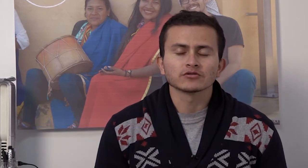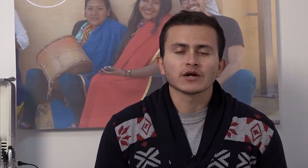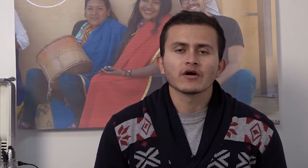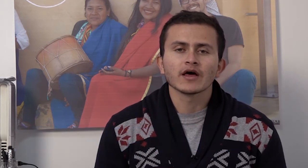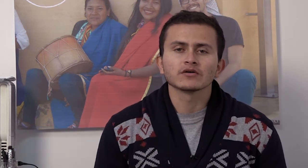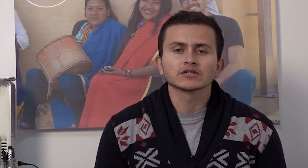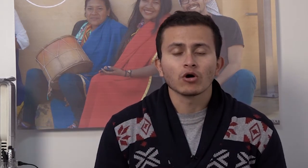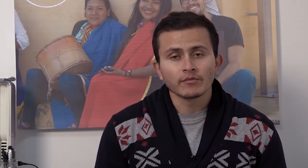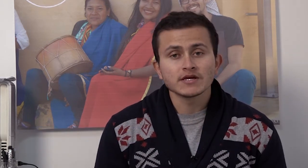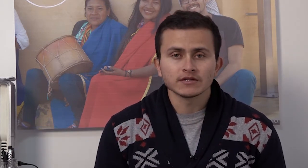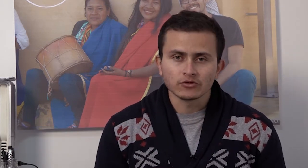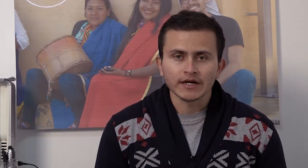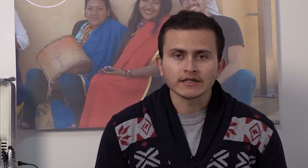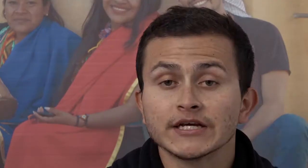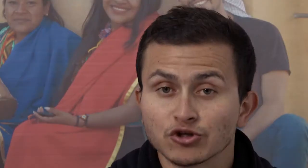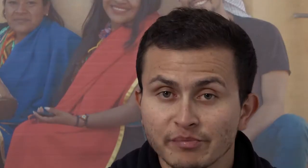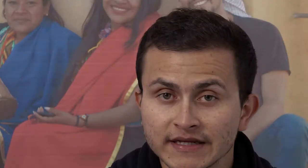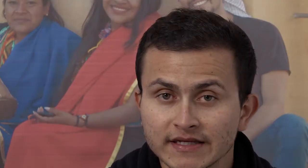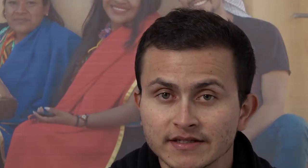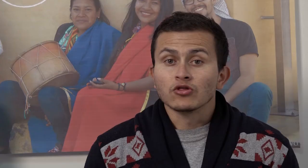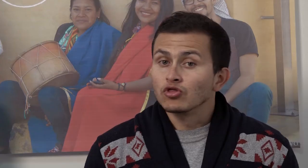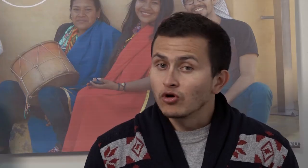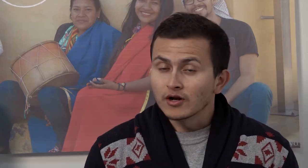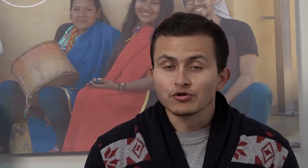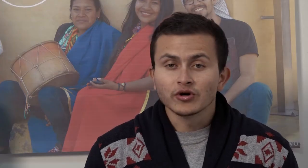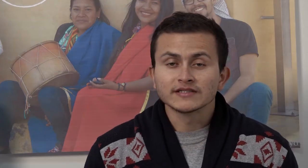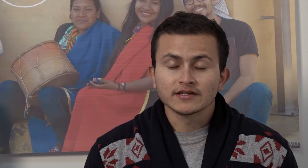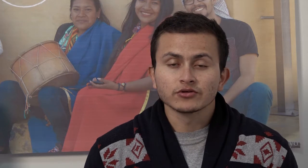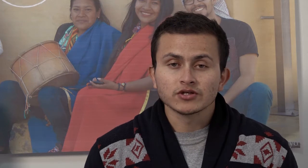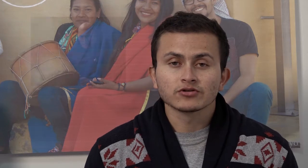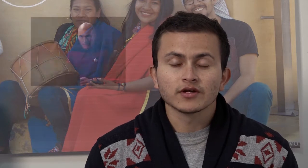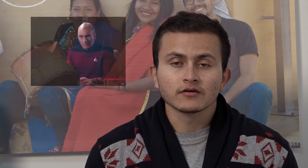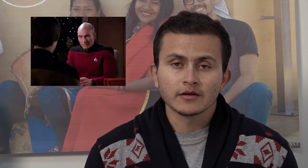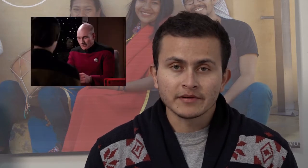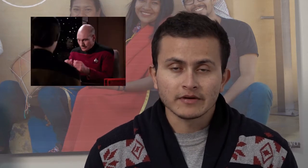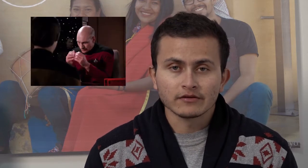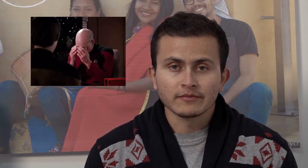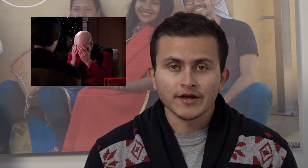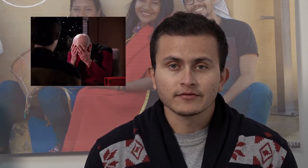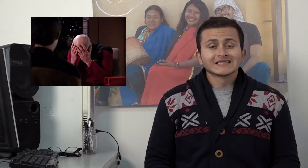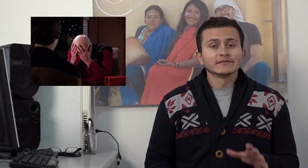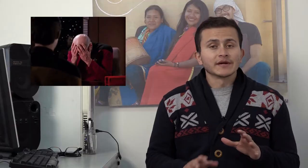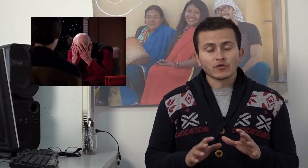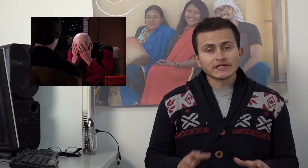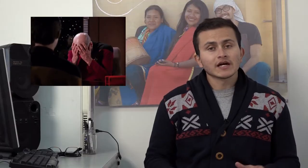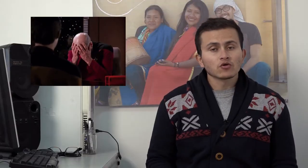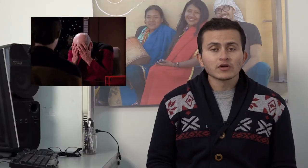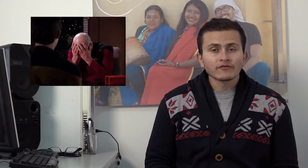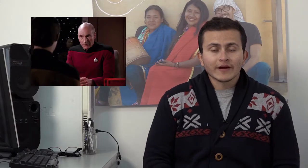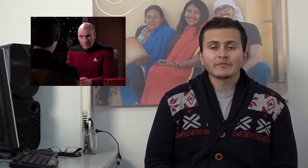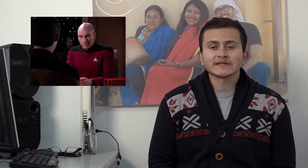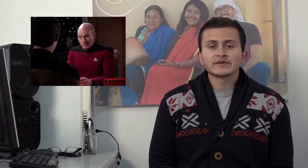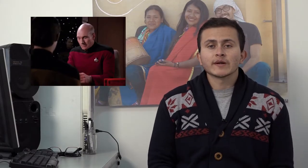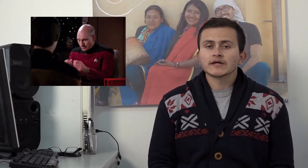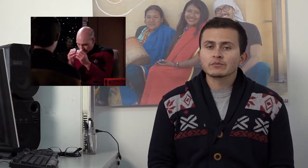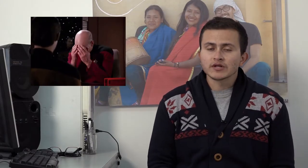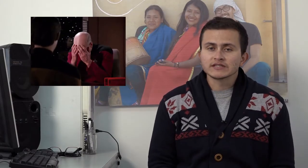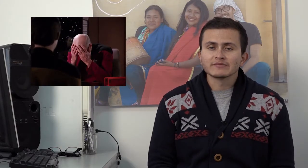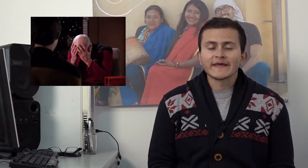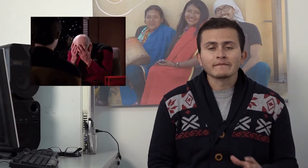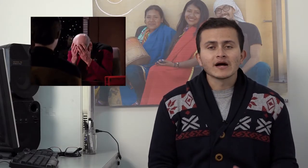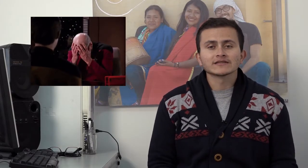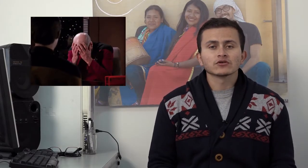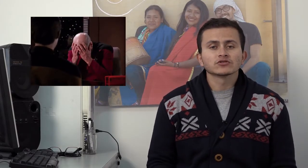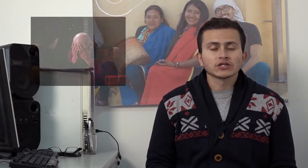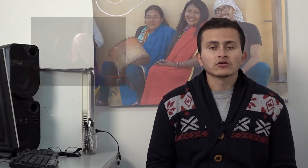realizado por los trabajadores, hombres y mujeres. Y sorpréndase, no aludió al sentido histórico del 1 de mayo. Sin vergüenza alguna, fue capaz de pasar por